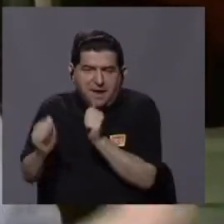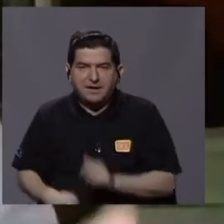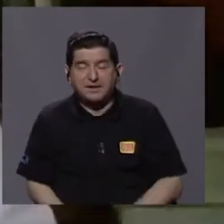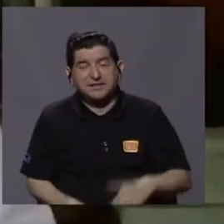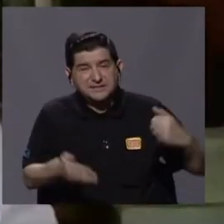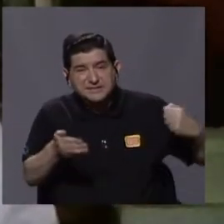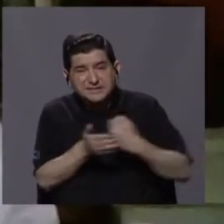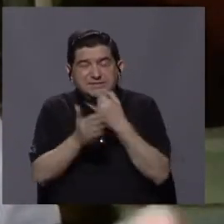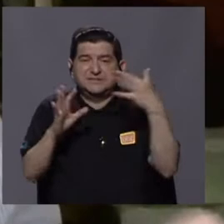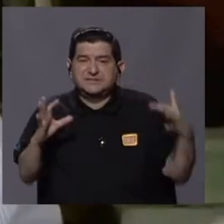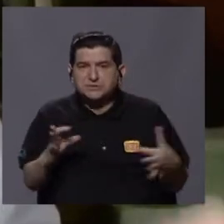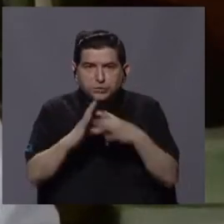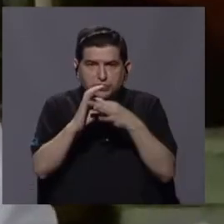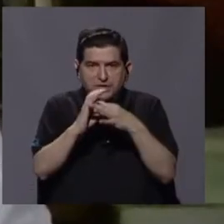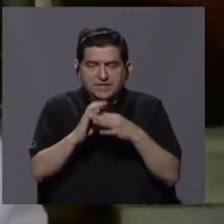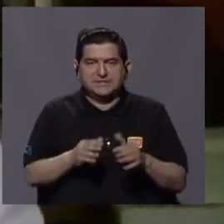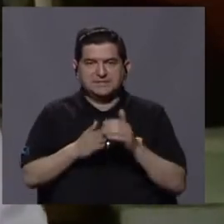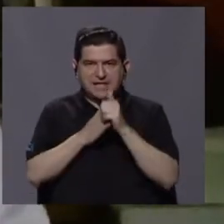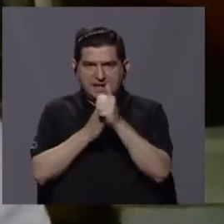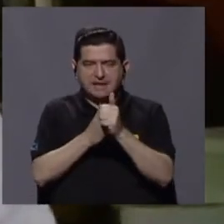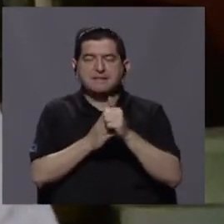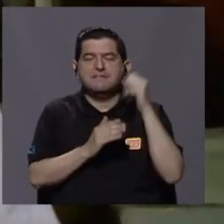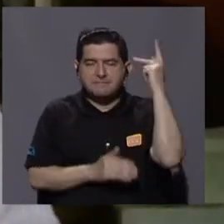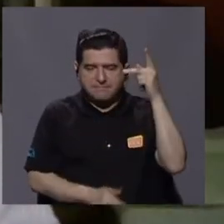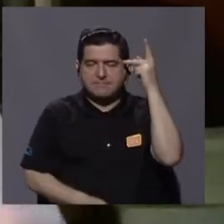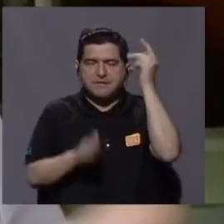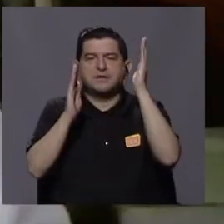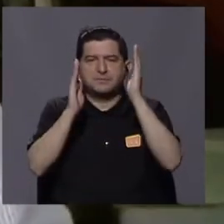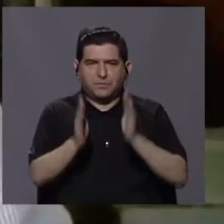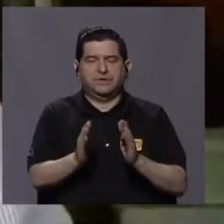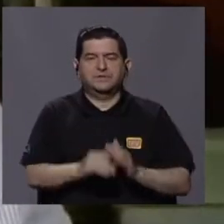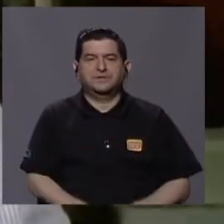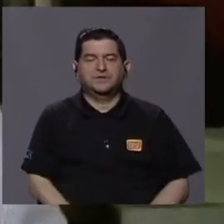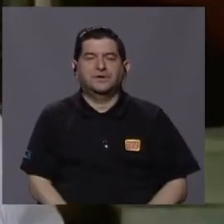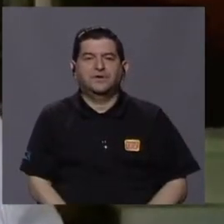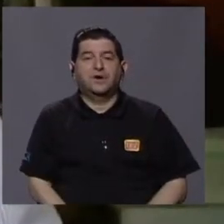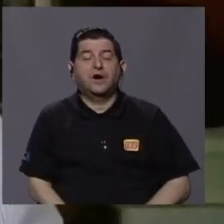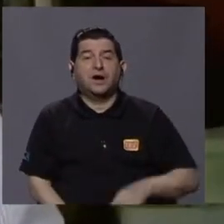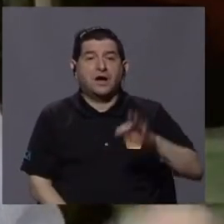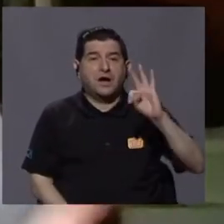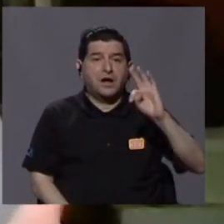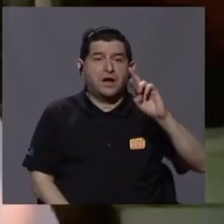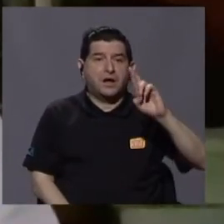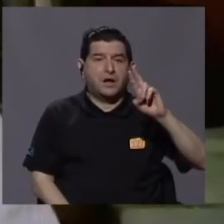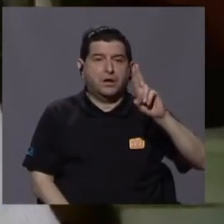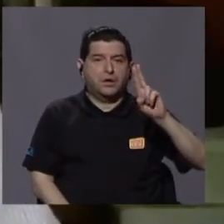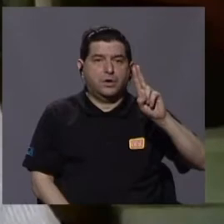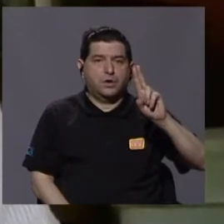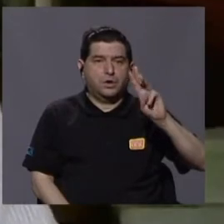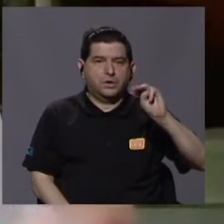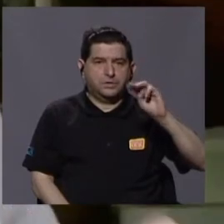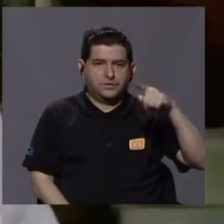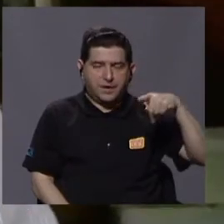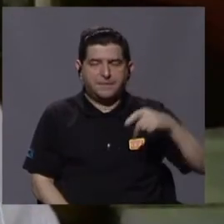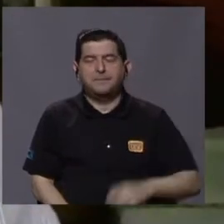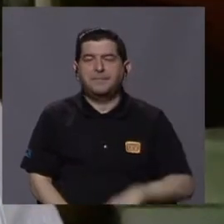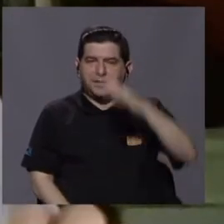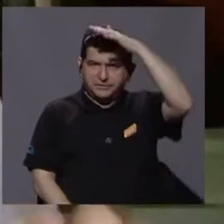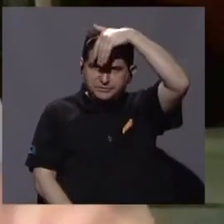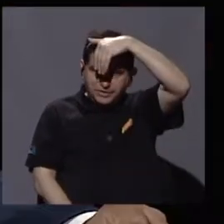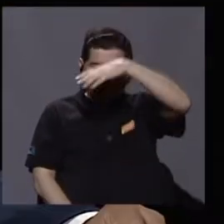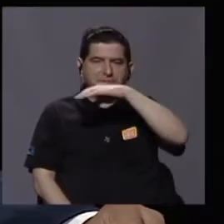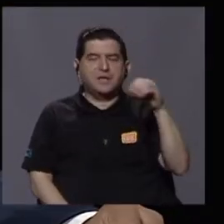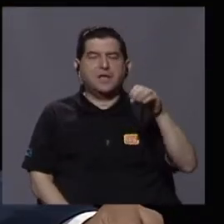se han unido algunos líderes políticos trump uno de ellos y bolsonaro el otro